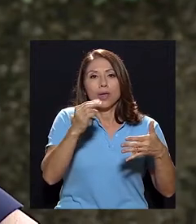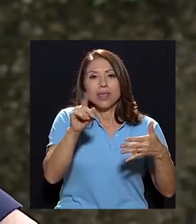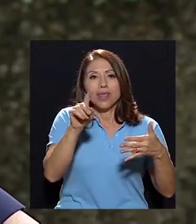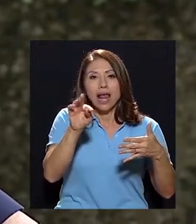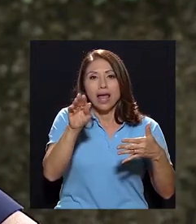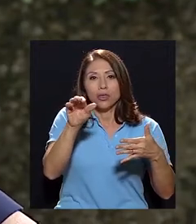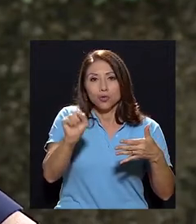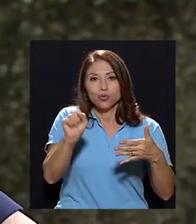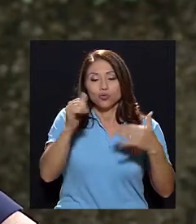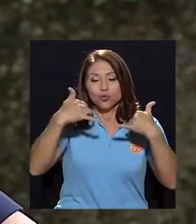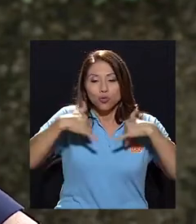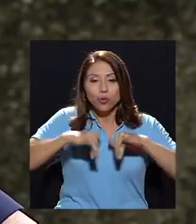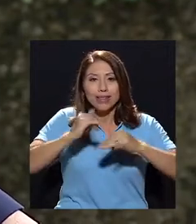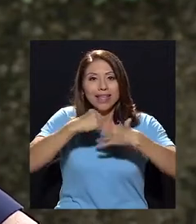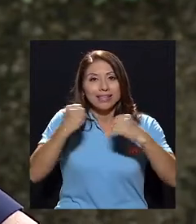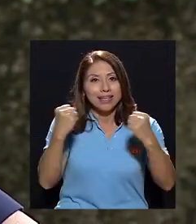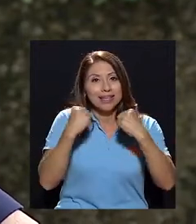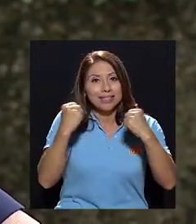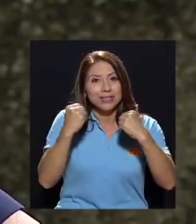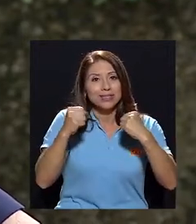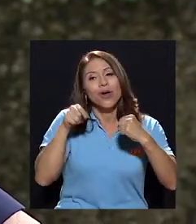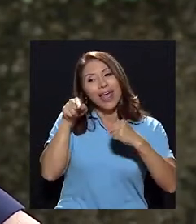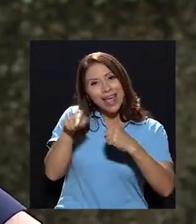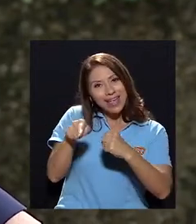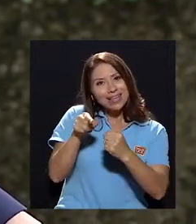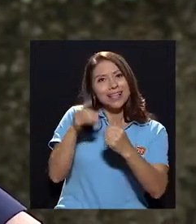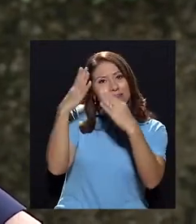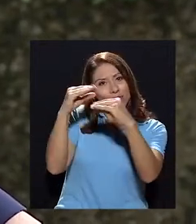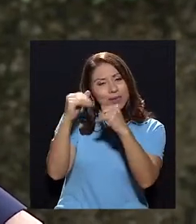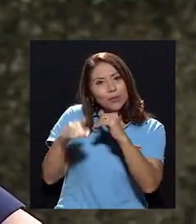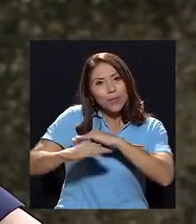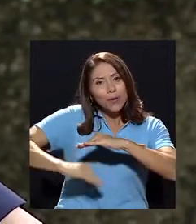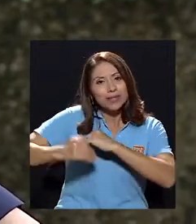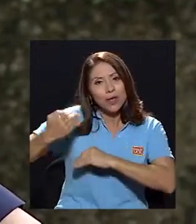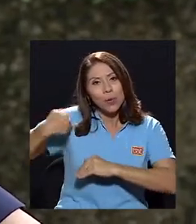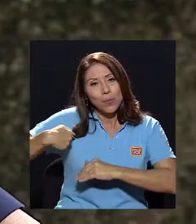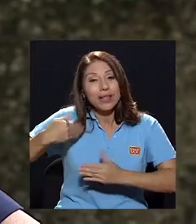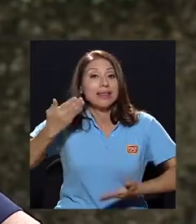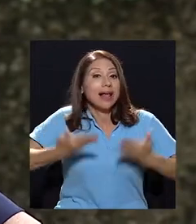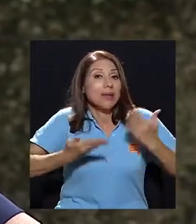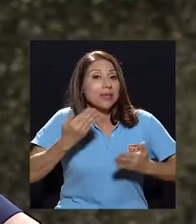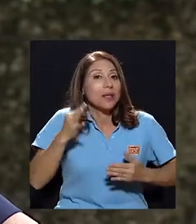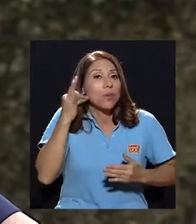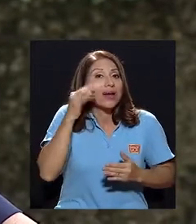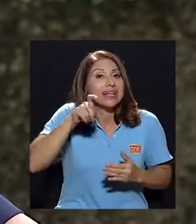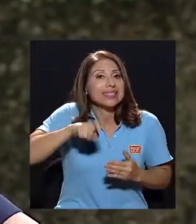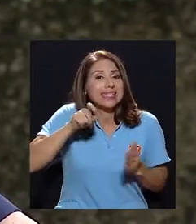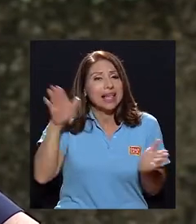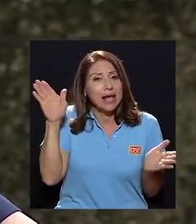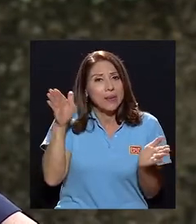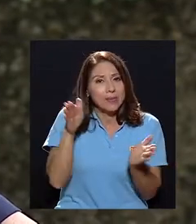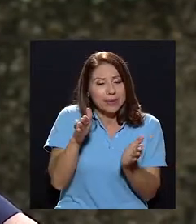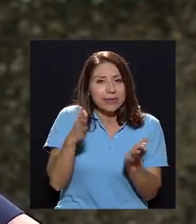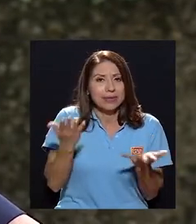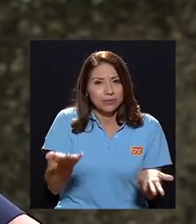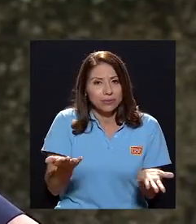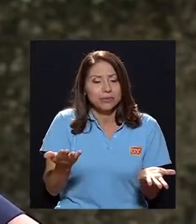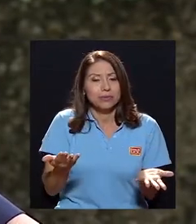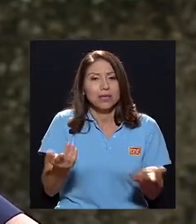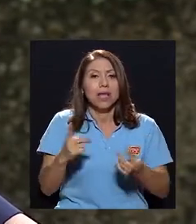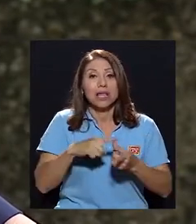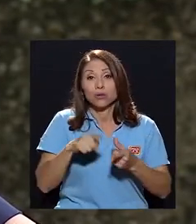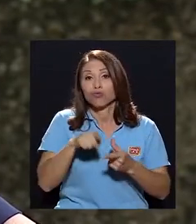están basadas en hombres y que por lo tanto puede ser que las mujeres ocupemos menos cantidad de carbohidrato durante el ejercicio, cuando se ocupe, digamos, consumir